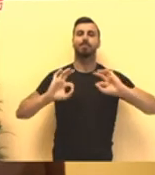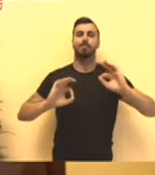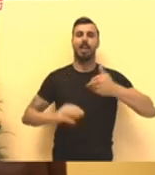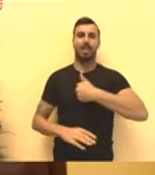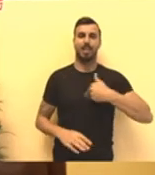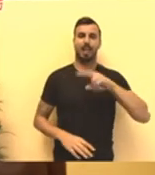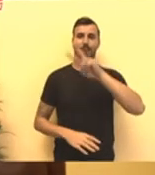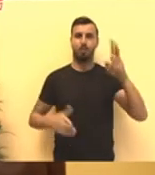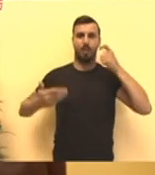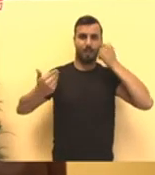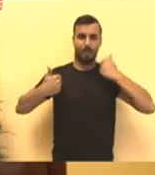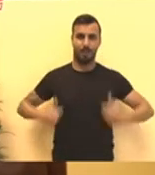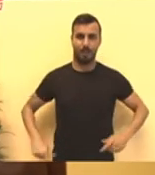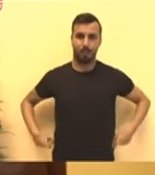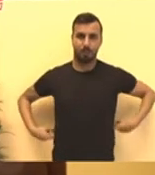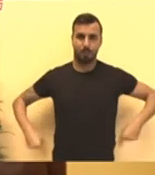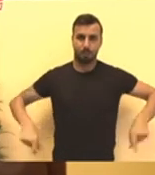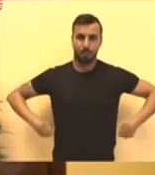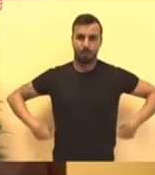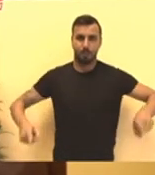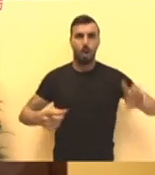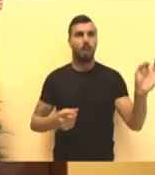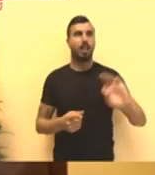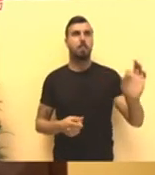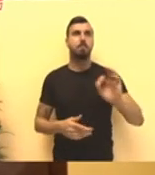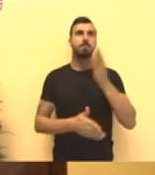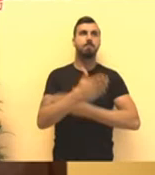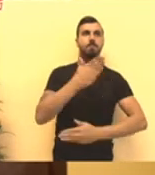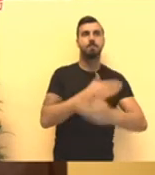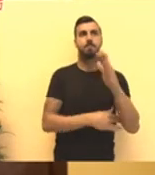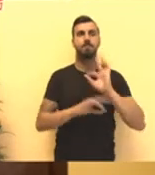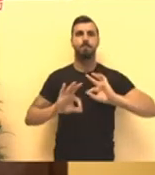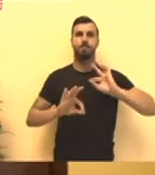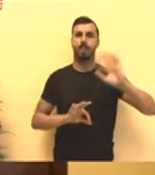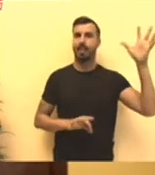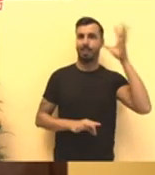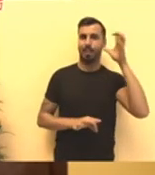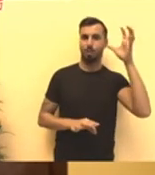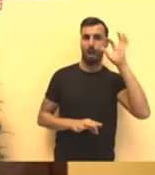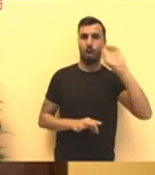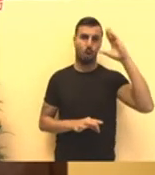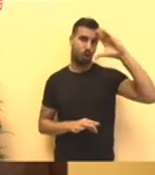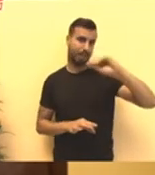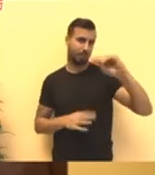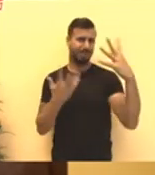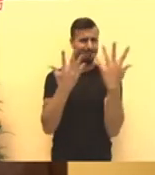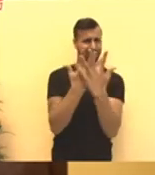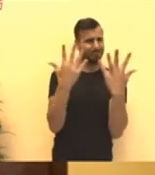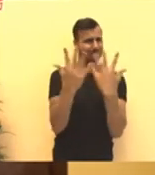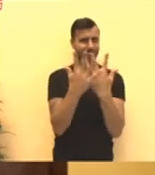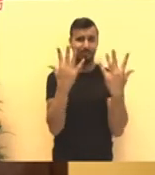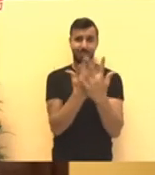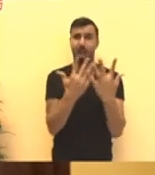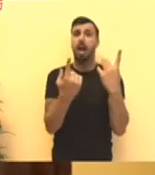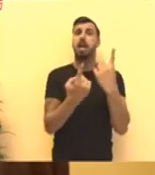física, centros preferentes con diversidad sensorial y intelectual. ¿Vale? Está mezclado con gente sin ningún